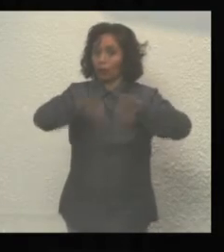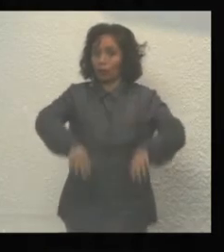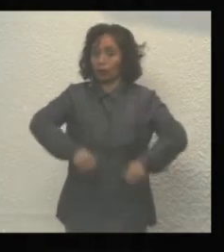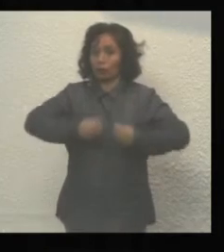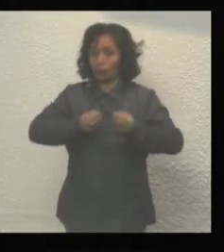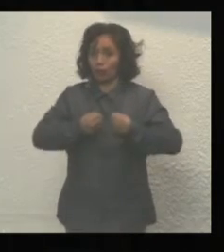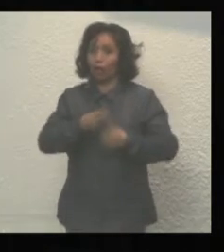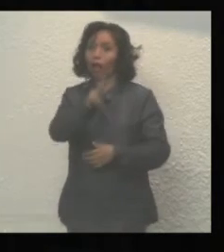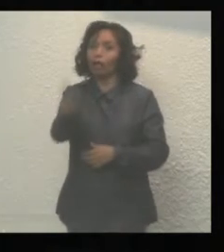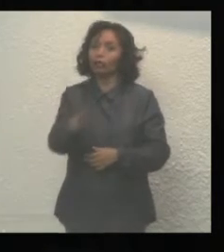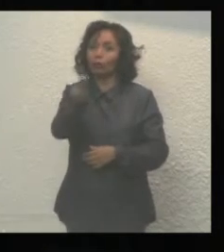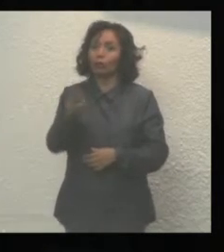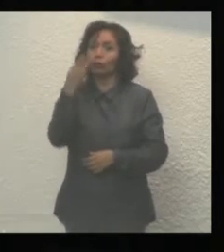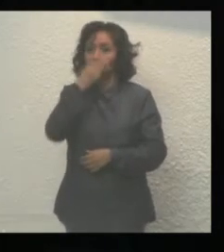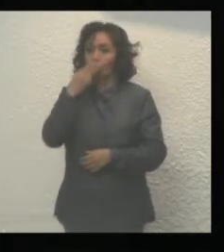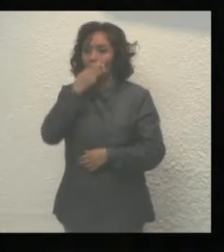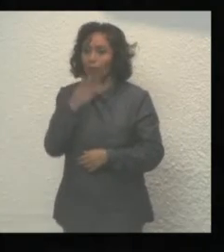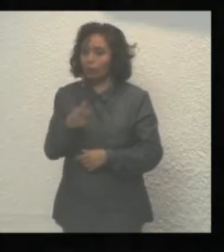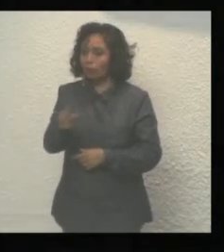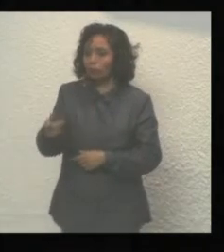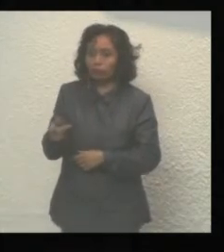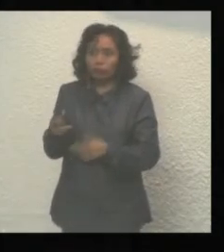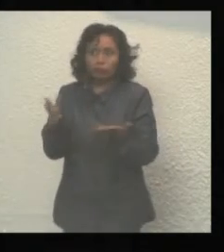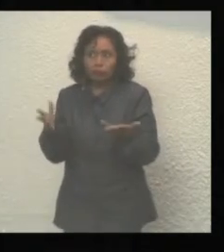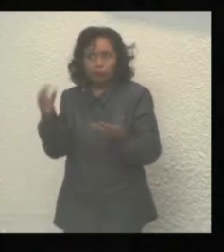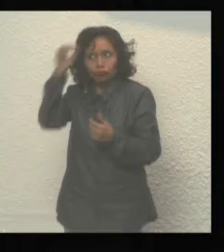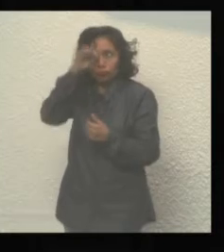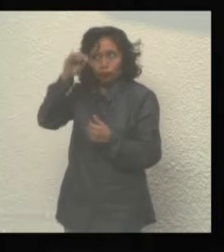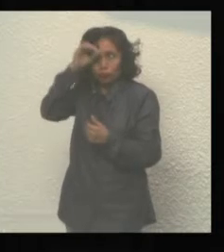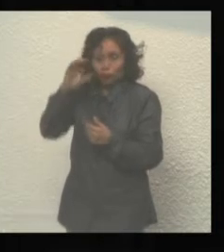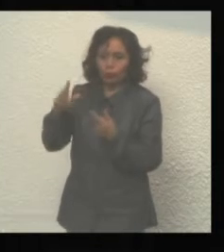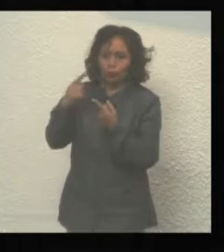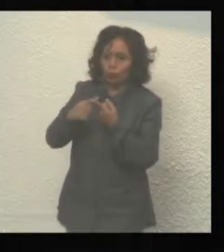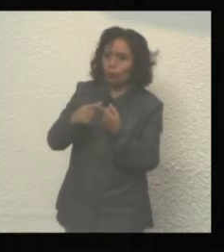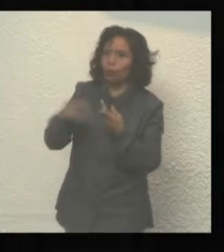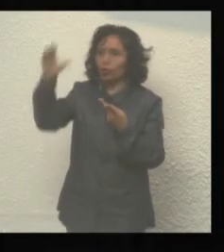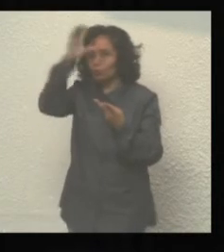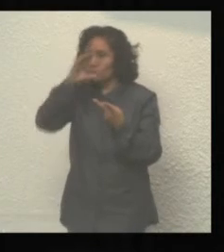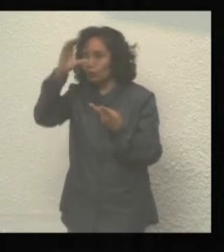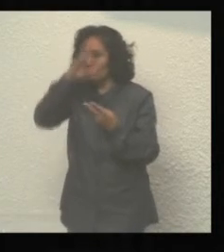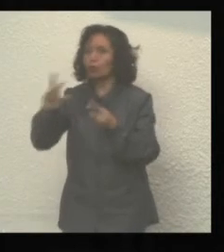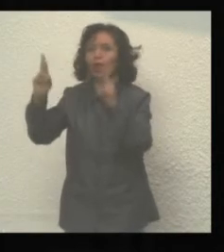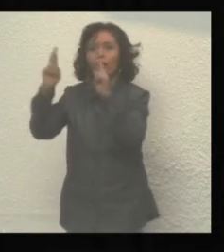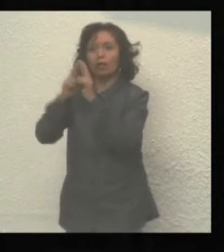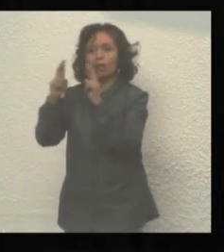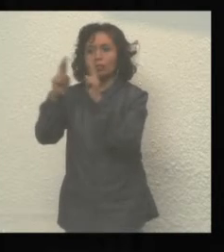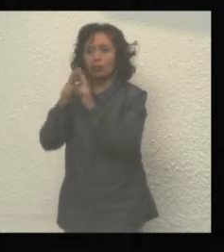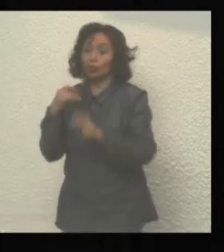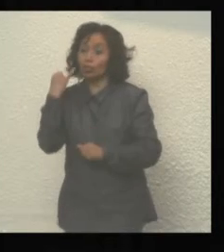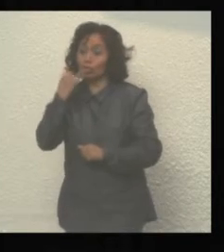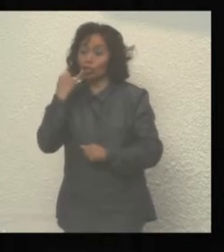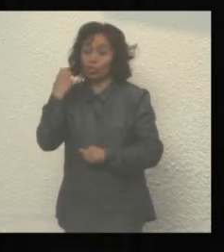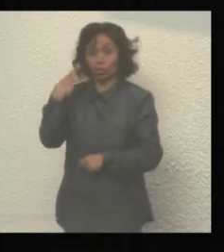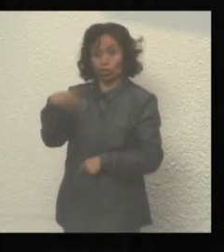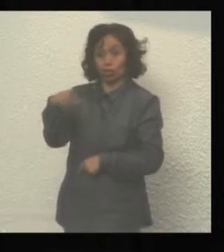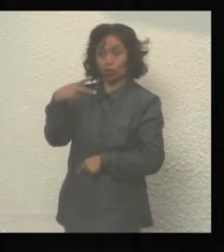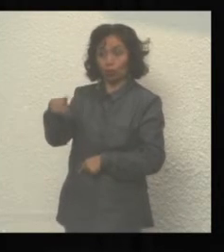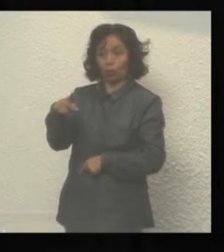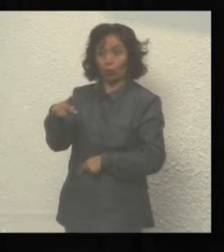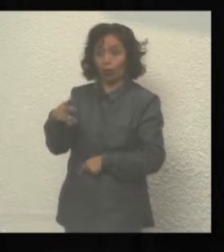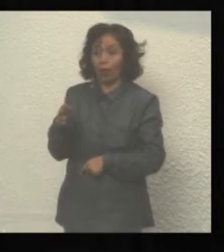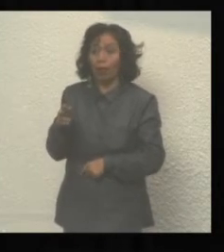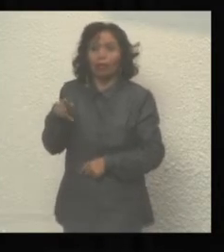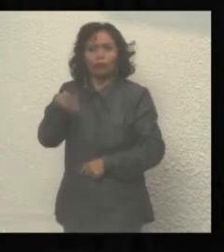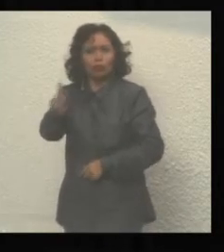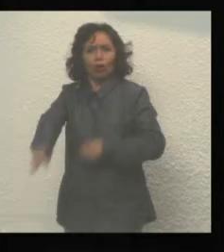maya tiene sus propias cosmovisiones, culturas, religiones y lenguas, y a pesar de los